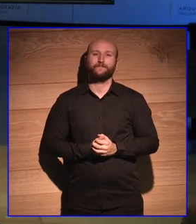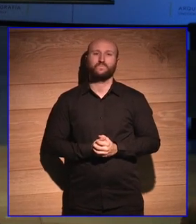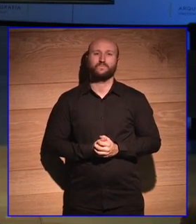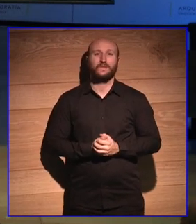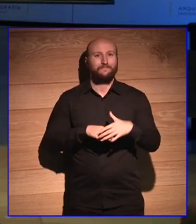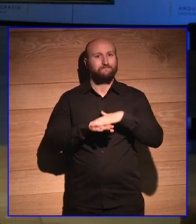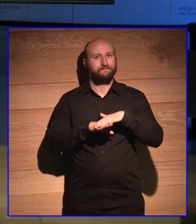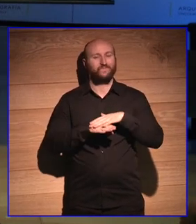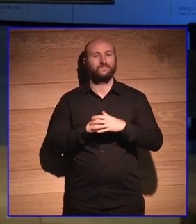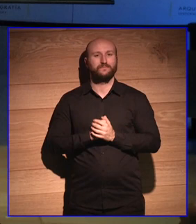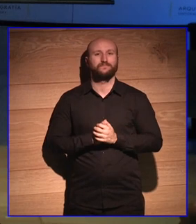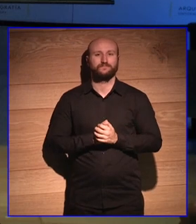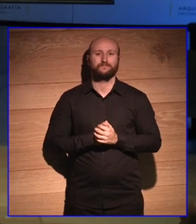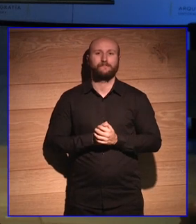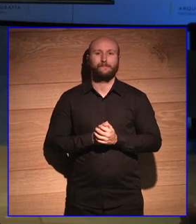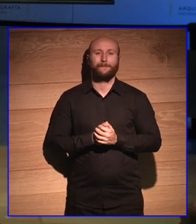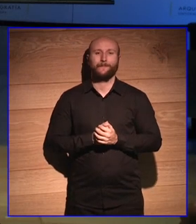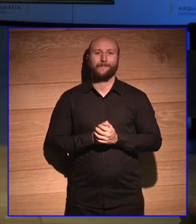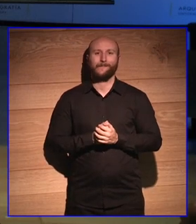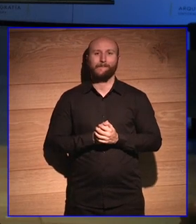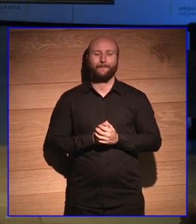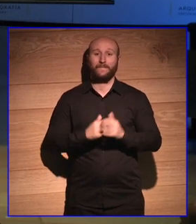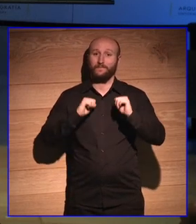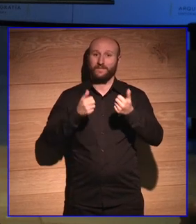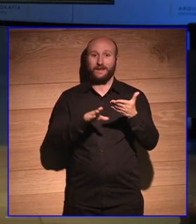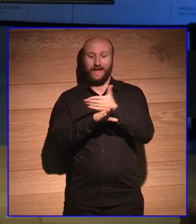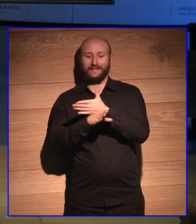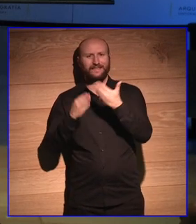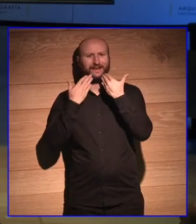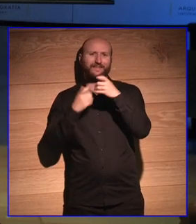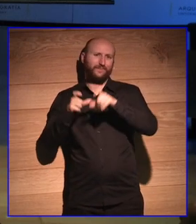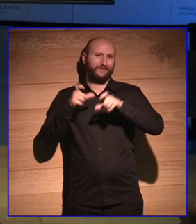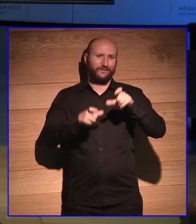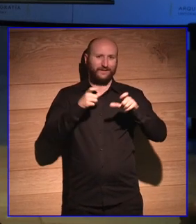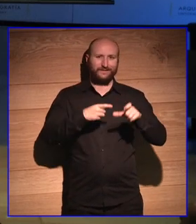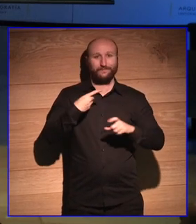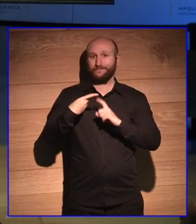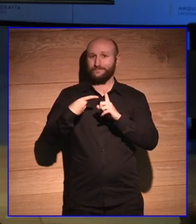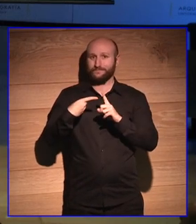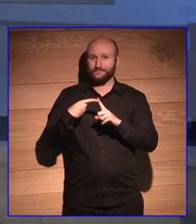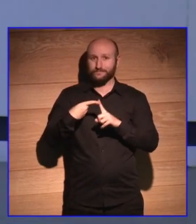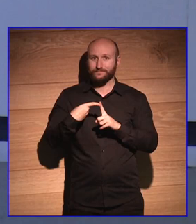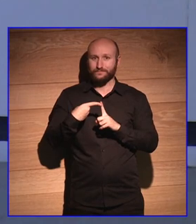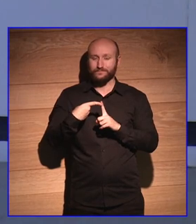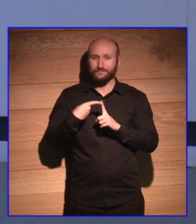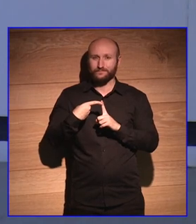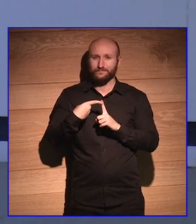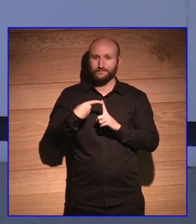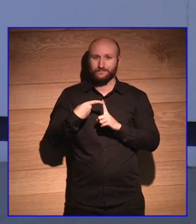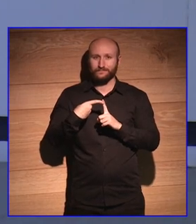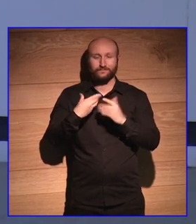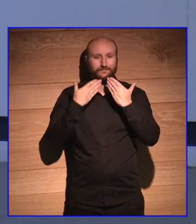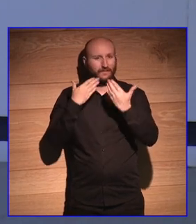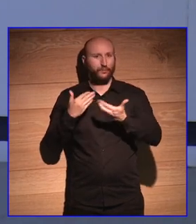perdón bueno antes de empezar tengo que agradecer a muchas personas en primer lugar al